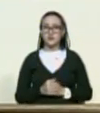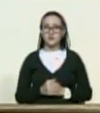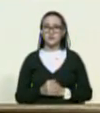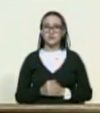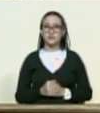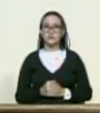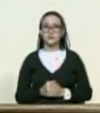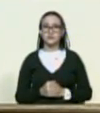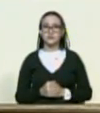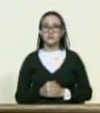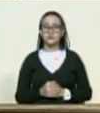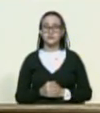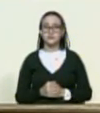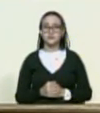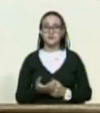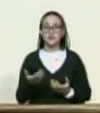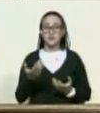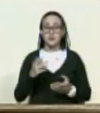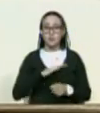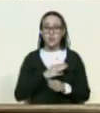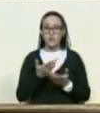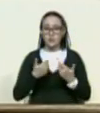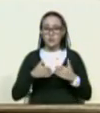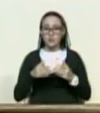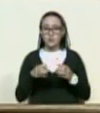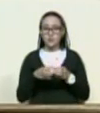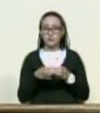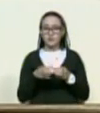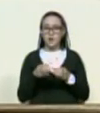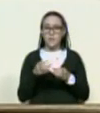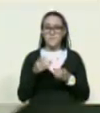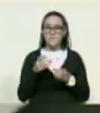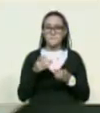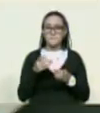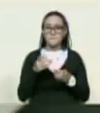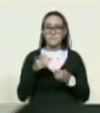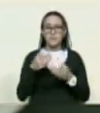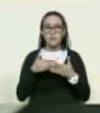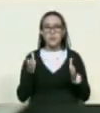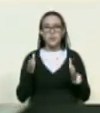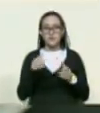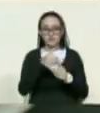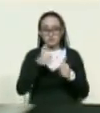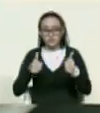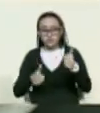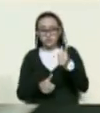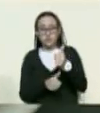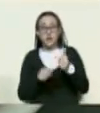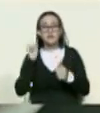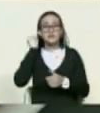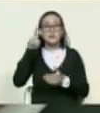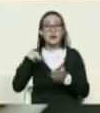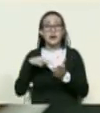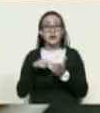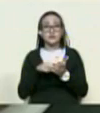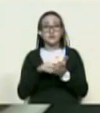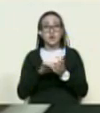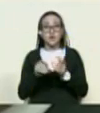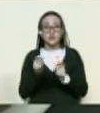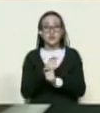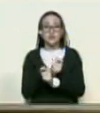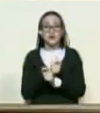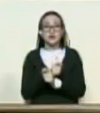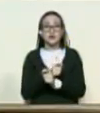que los órganos del poder público se encuentran subordinados a la Asamblea Nacional Constituyente como expresión del